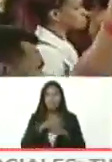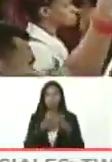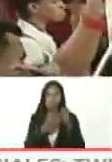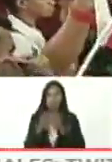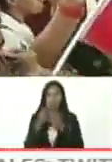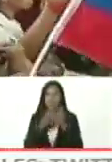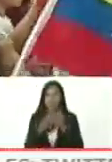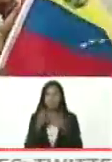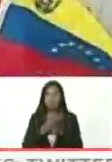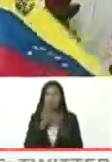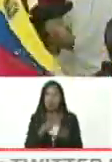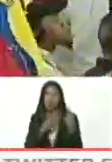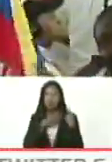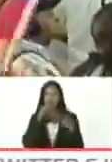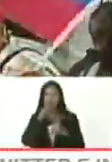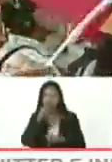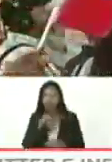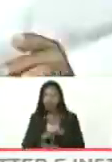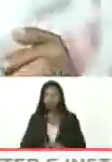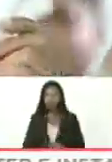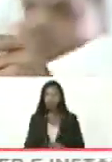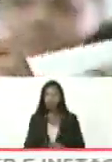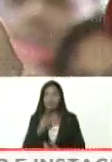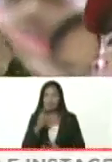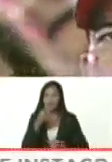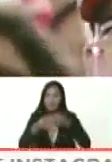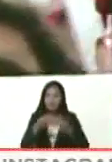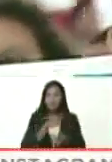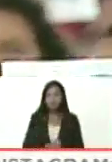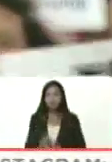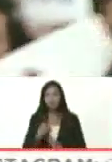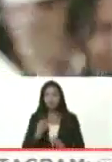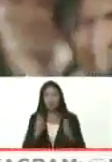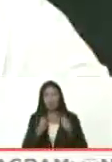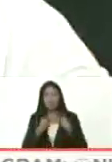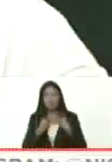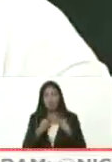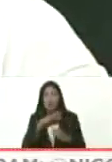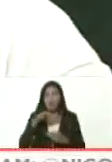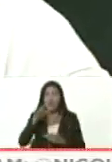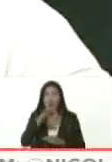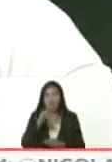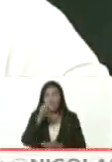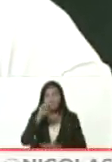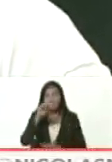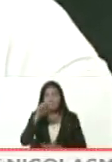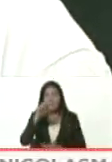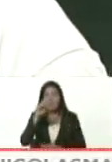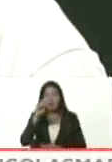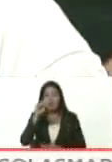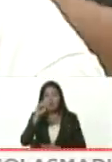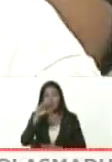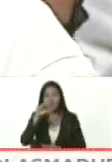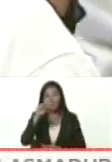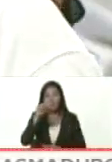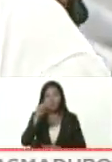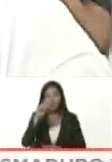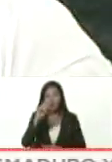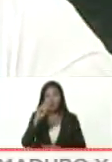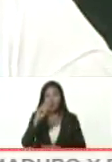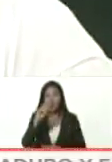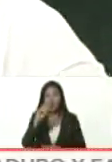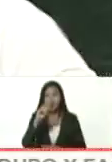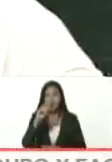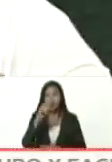responsable. Siéntate aquí. Ajá, dime. Vivo exactamente en el barrio Piloncito. Eje escucha, La Cabrera. Escucha. Eje La